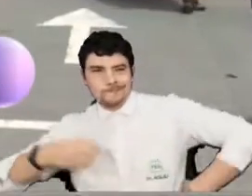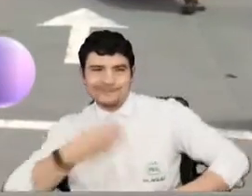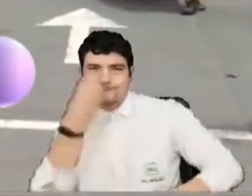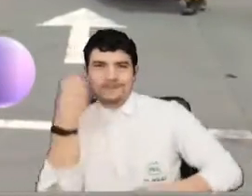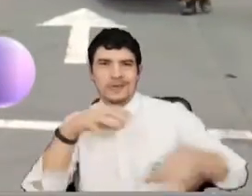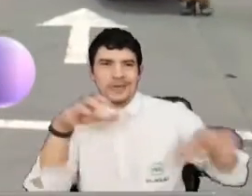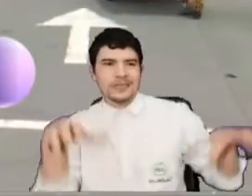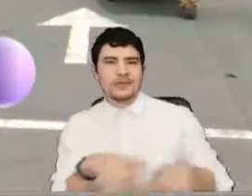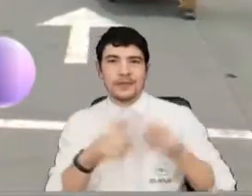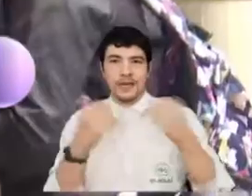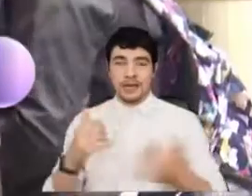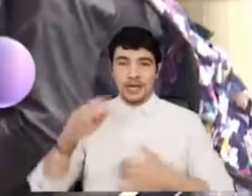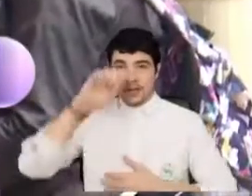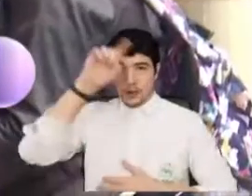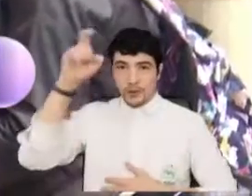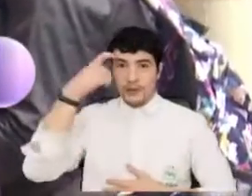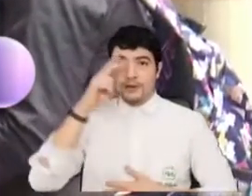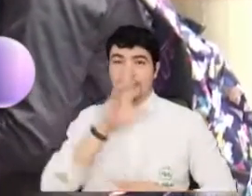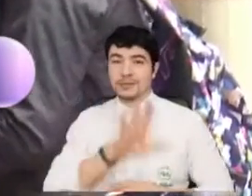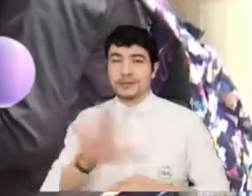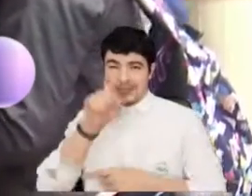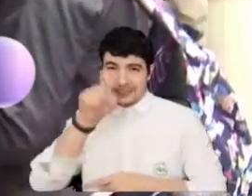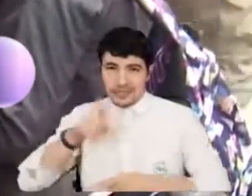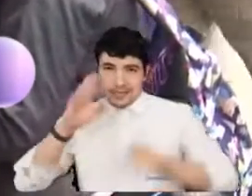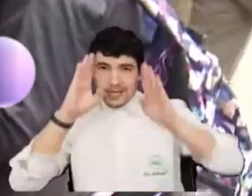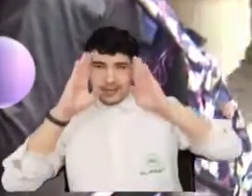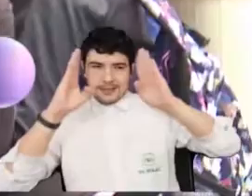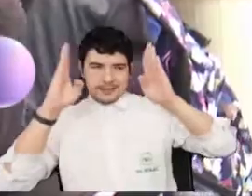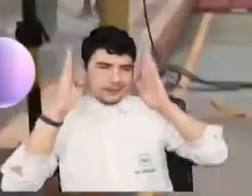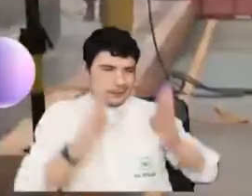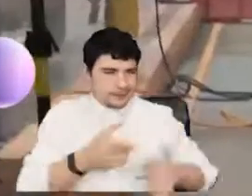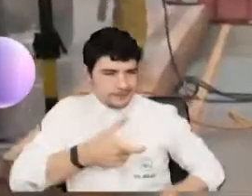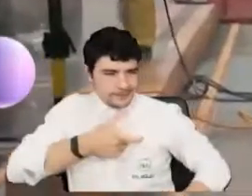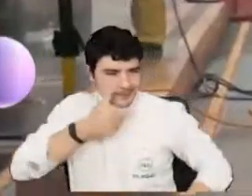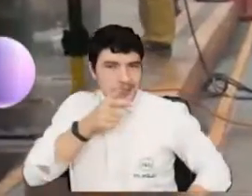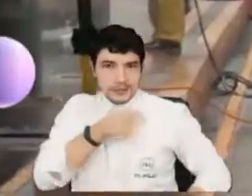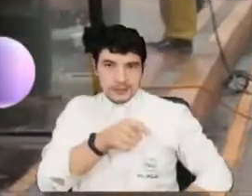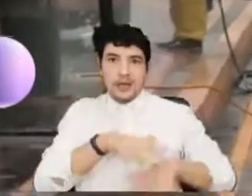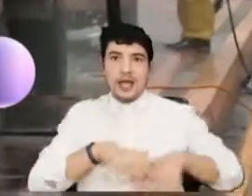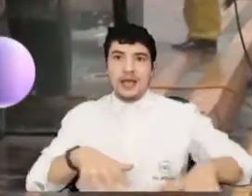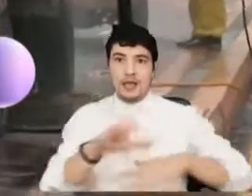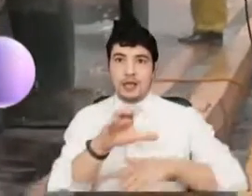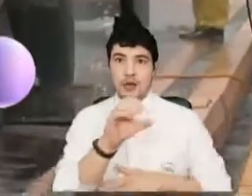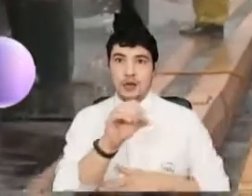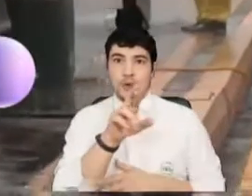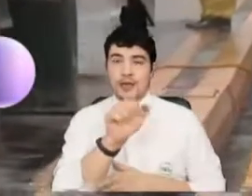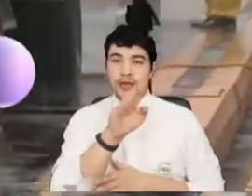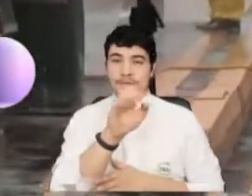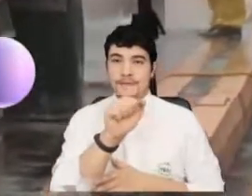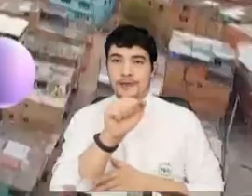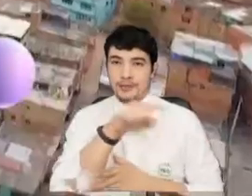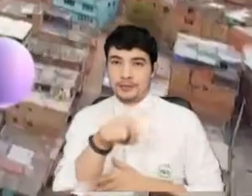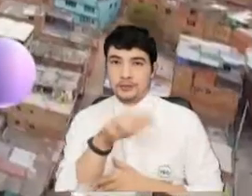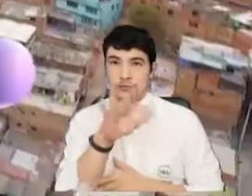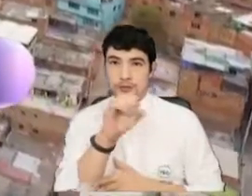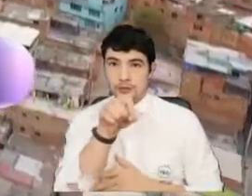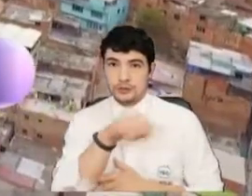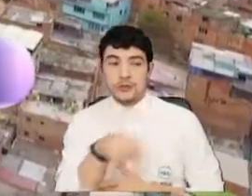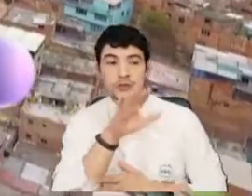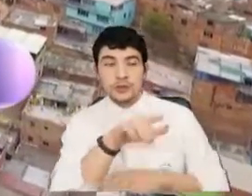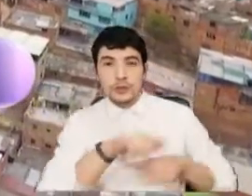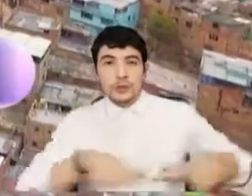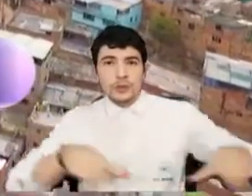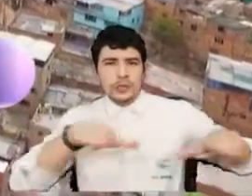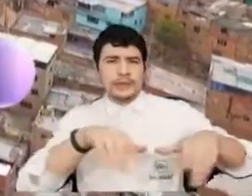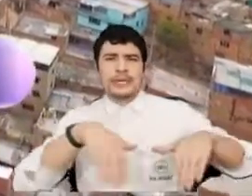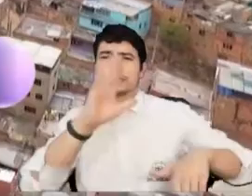de una manera más estricta. Así pasa en Corabastos, una de las centrales más importantes para la seguridad alimentaria de una ciudad